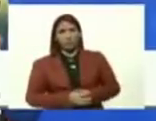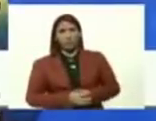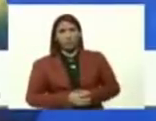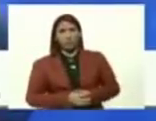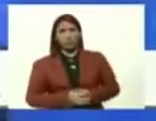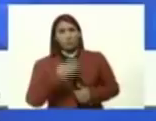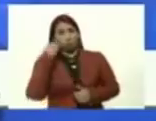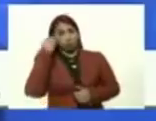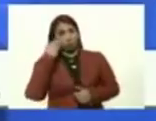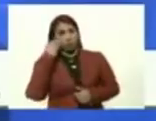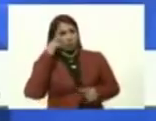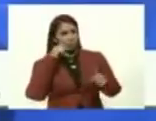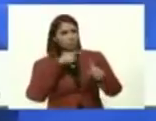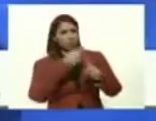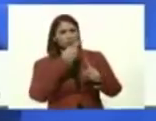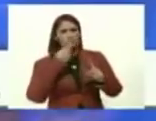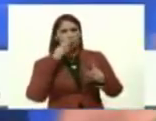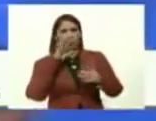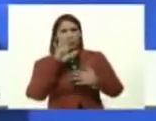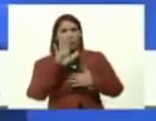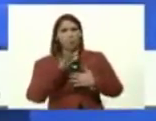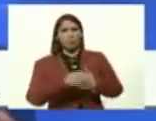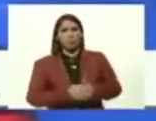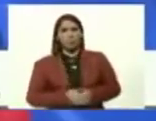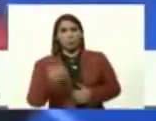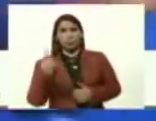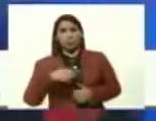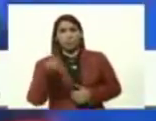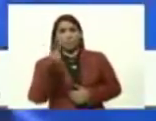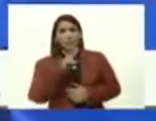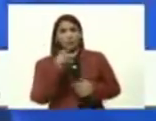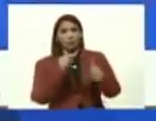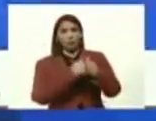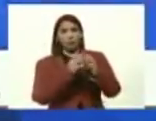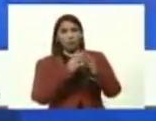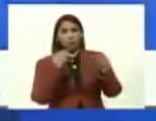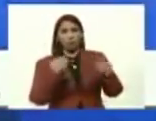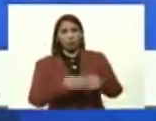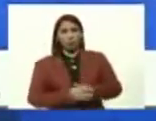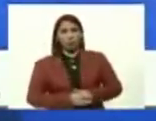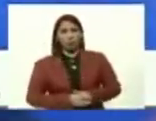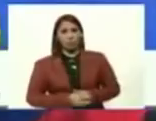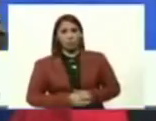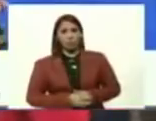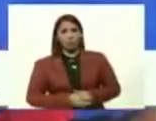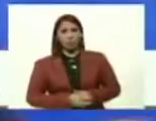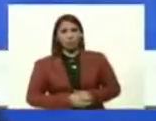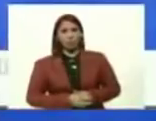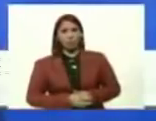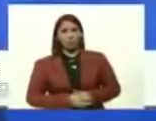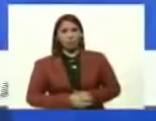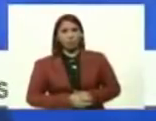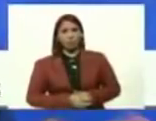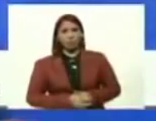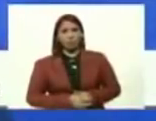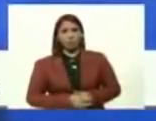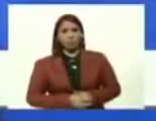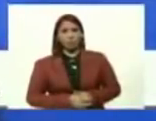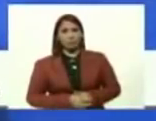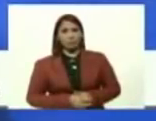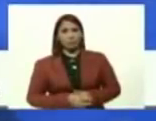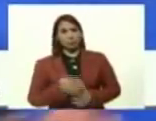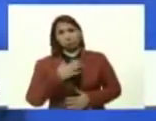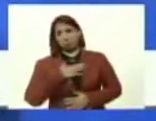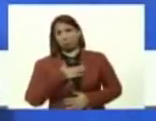creo que también es un reto, un compromiso que tiene Venezuela con todos. Yo, si es por mí,